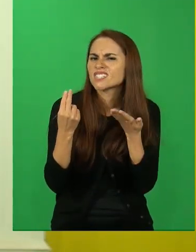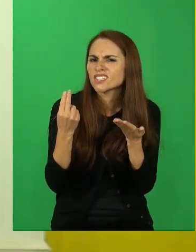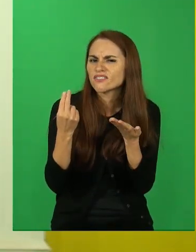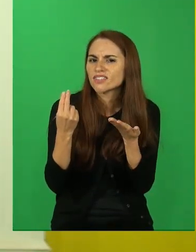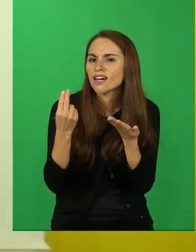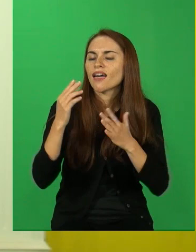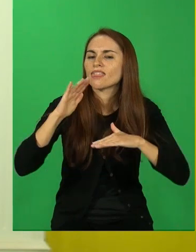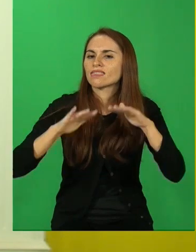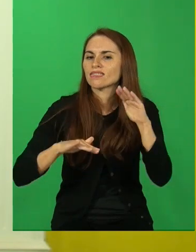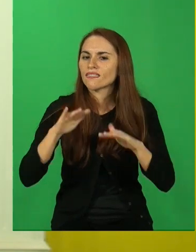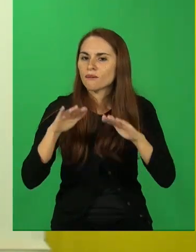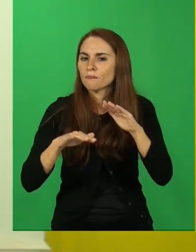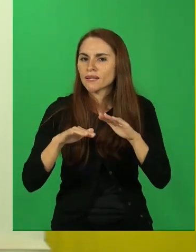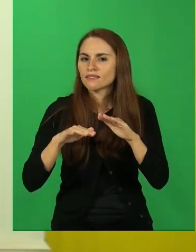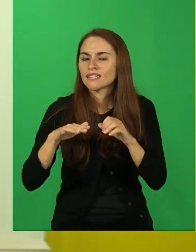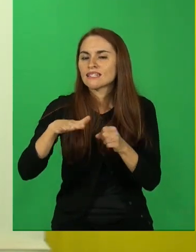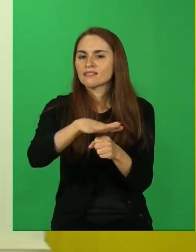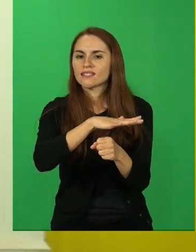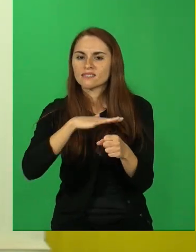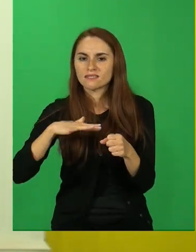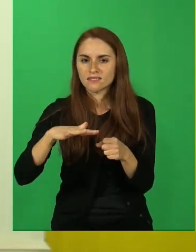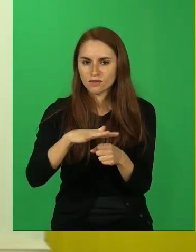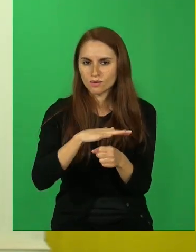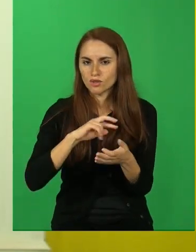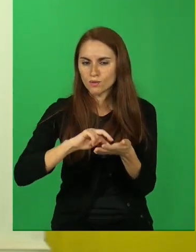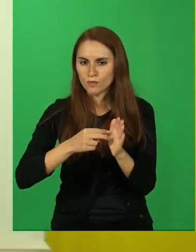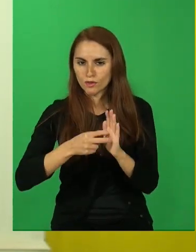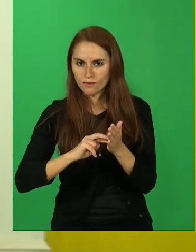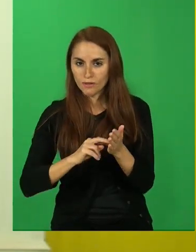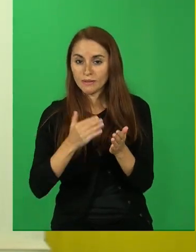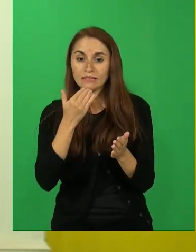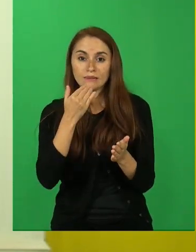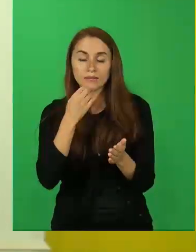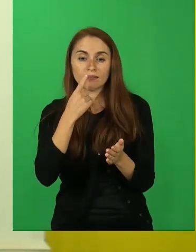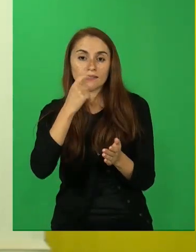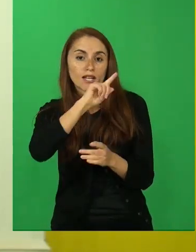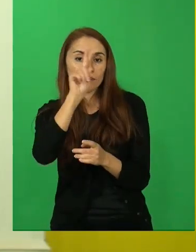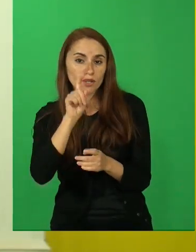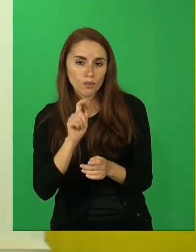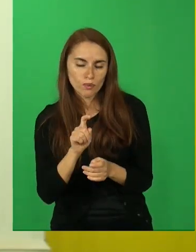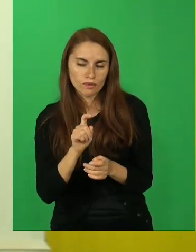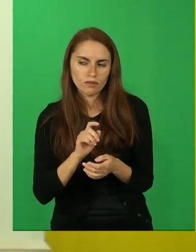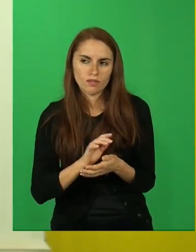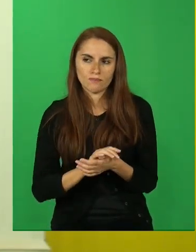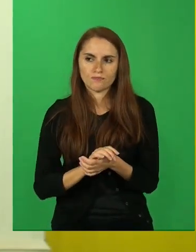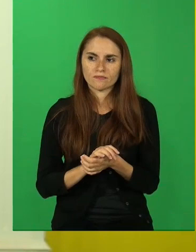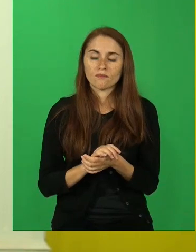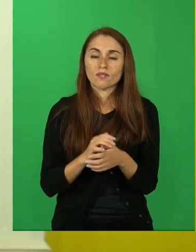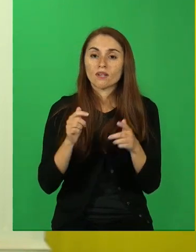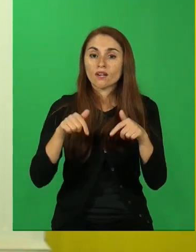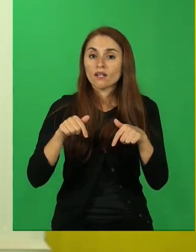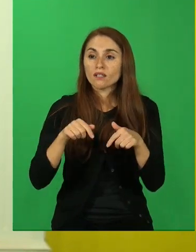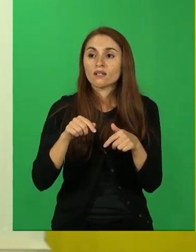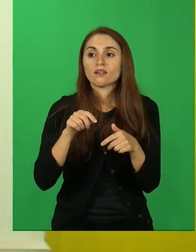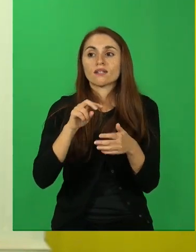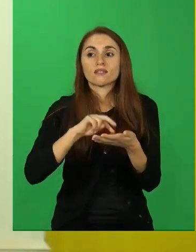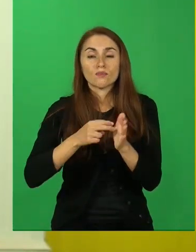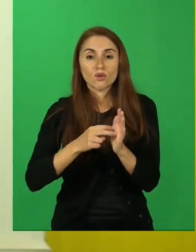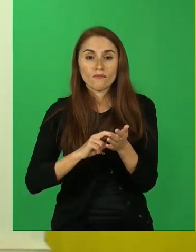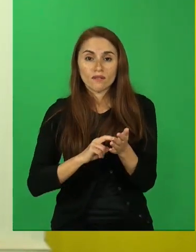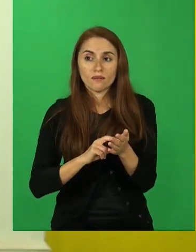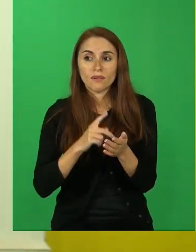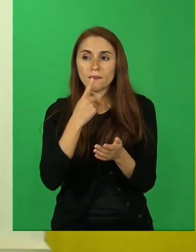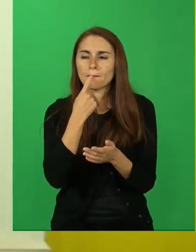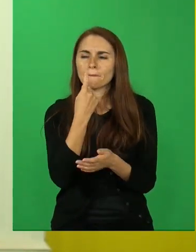va a depender del contexto del problema y de la pregunta que te están haciendo. En el caso del problema que estamos